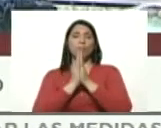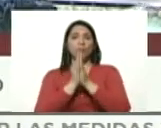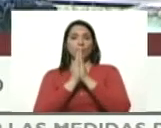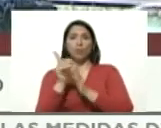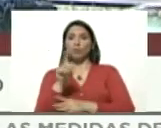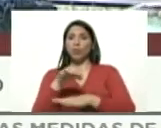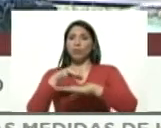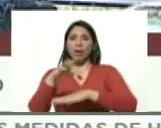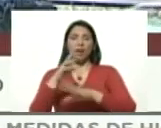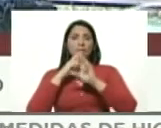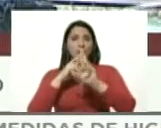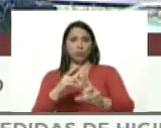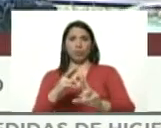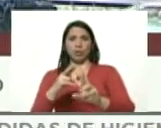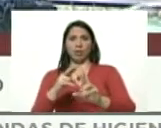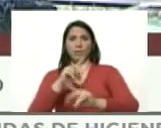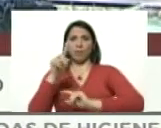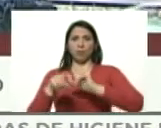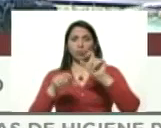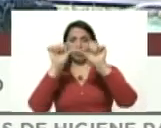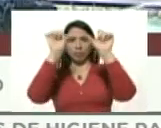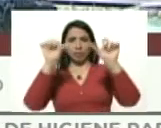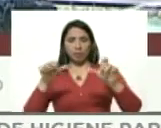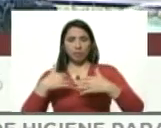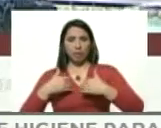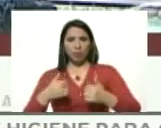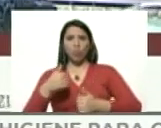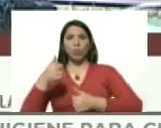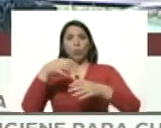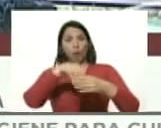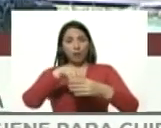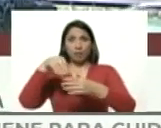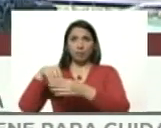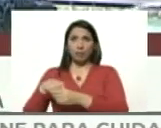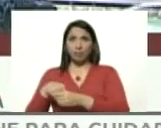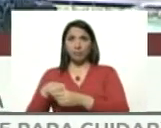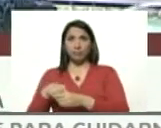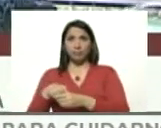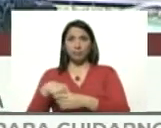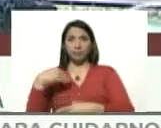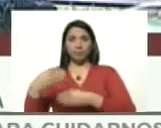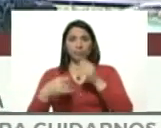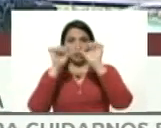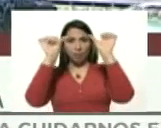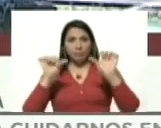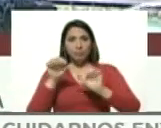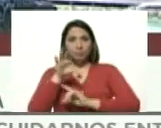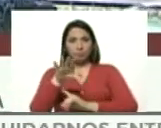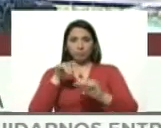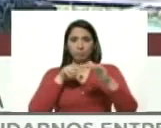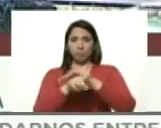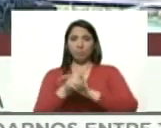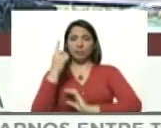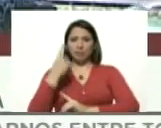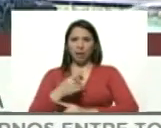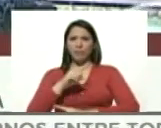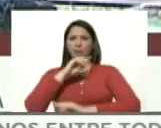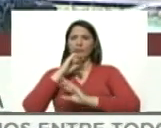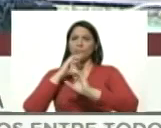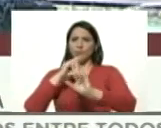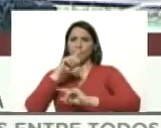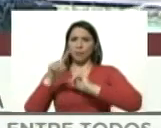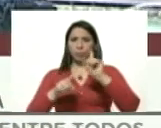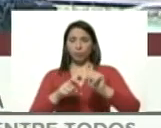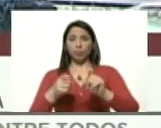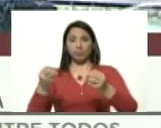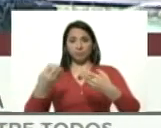responder la encuesta sobre salud y cuarentena que está en el sistema Patria. Pero nos han